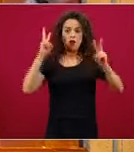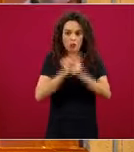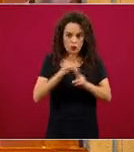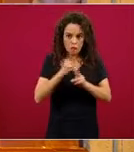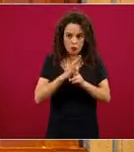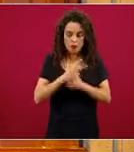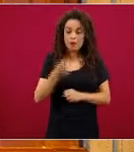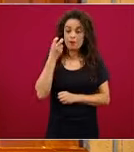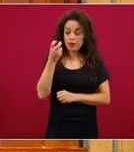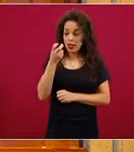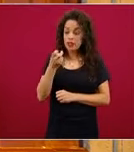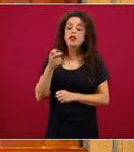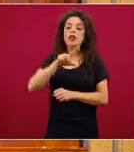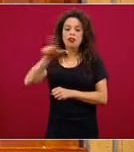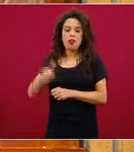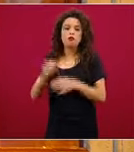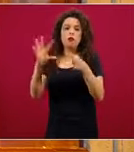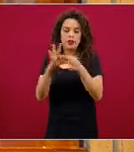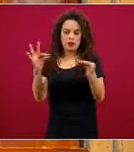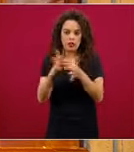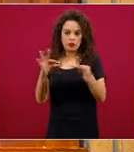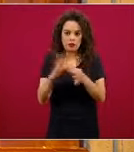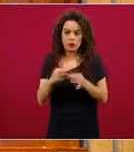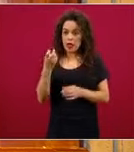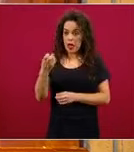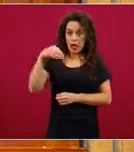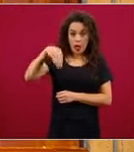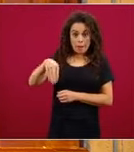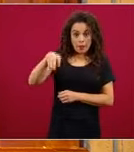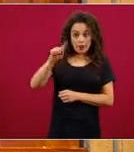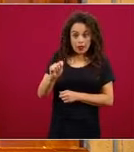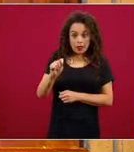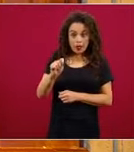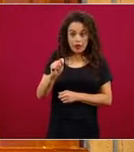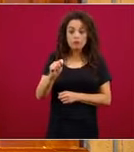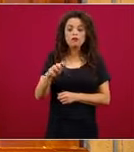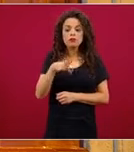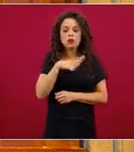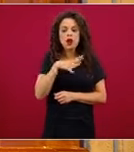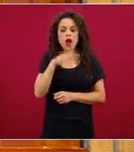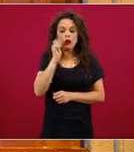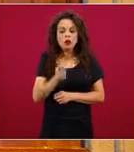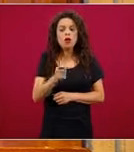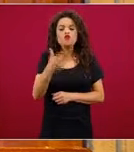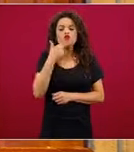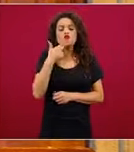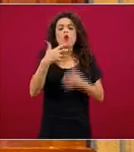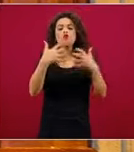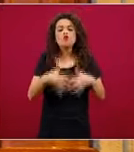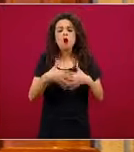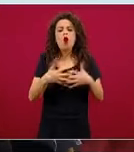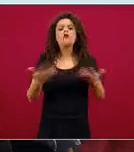bajo este modelo, donde estos EMT tienen la función